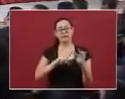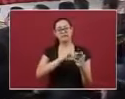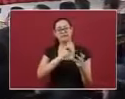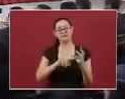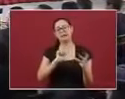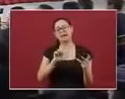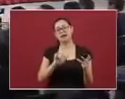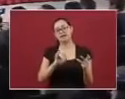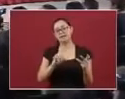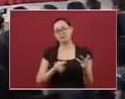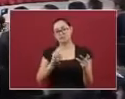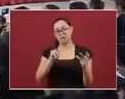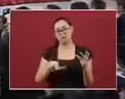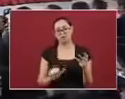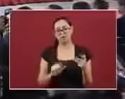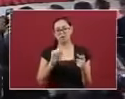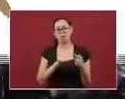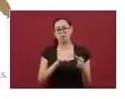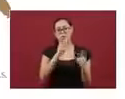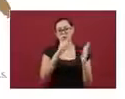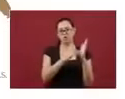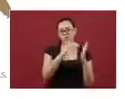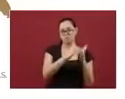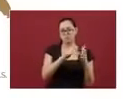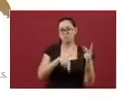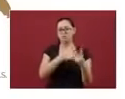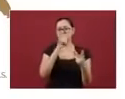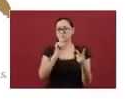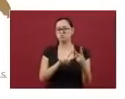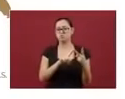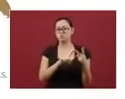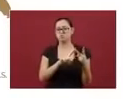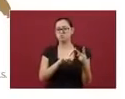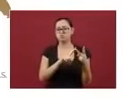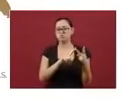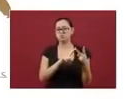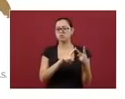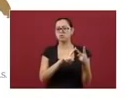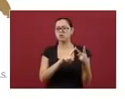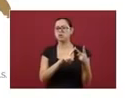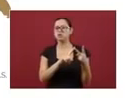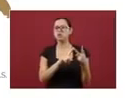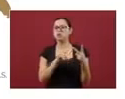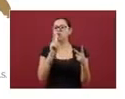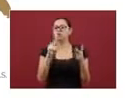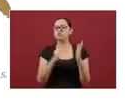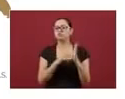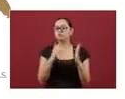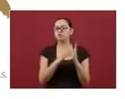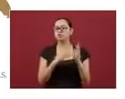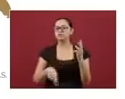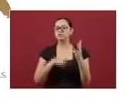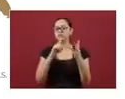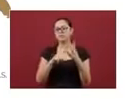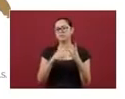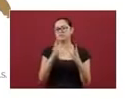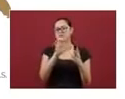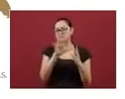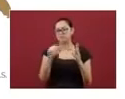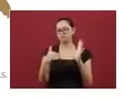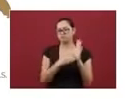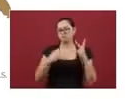millones en texas 2 millones y medio en arizona medio millón en ciudades de manera coincidente bueno pues los ángeles